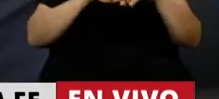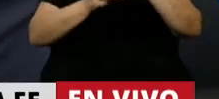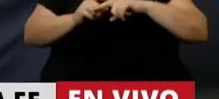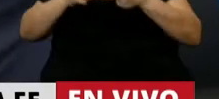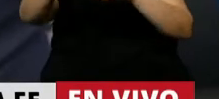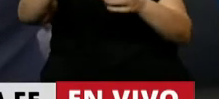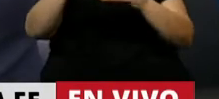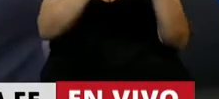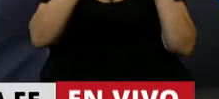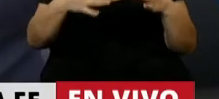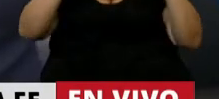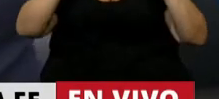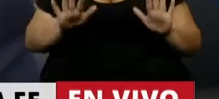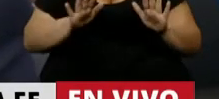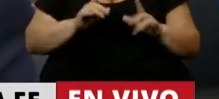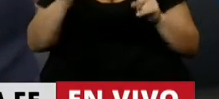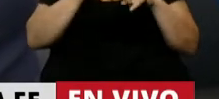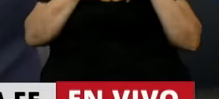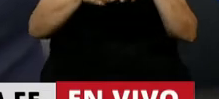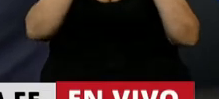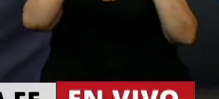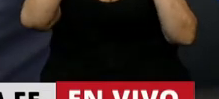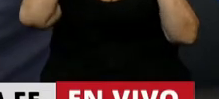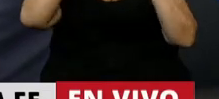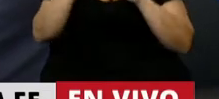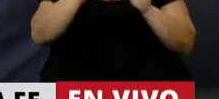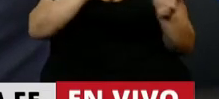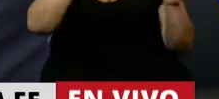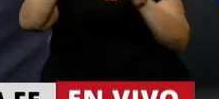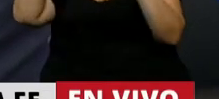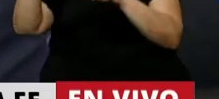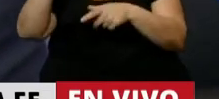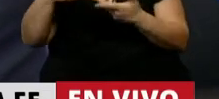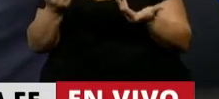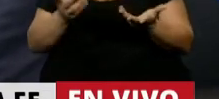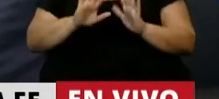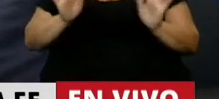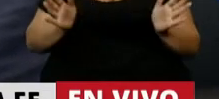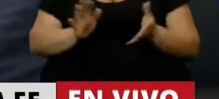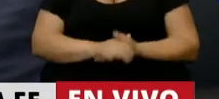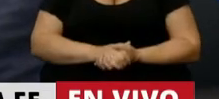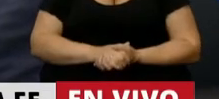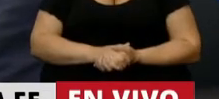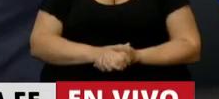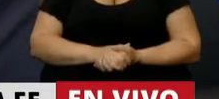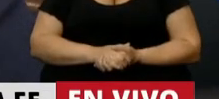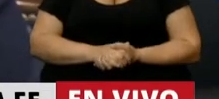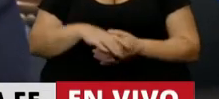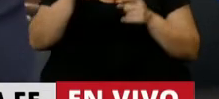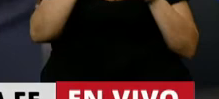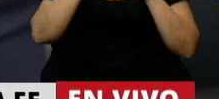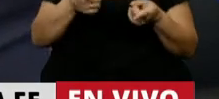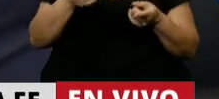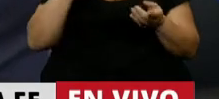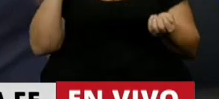movilidad, lo que el debate merece. No estamos discutiendo el tema de fondo, estamos discutiendo algo muy superestructural. Y en esa línea